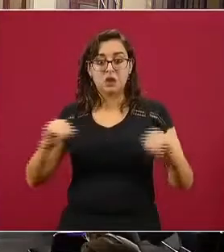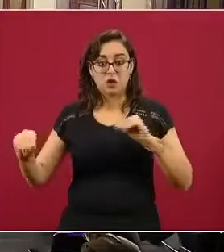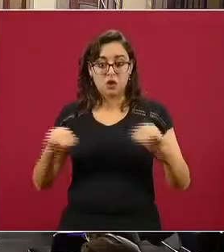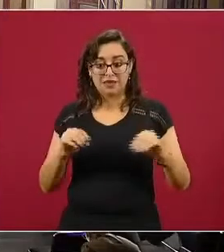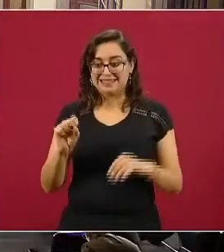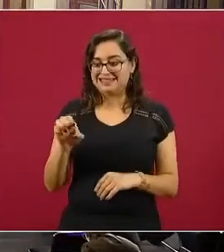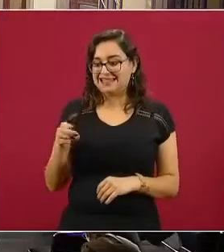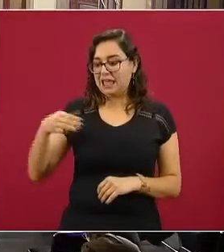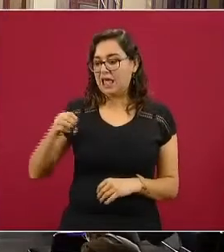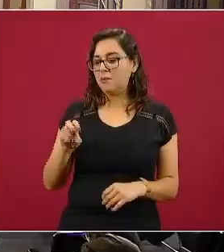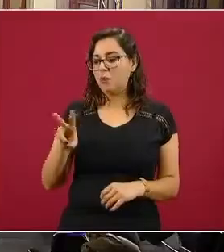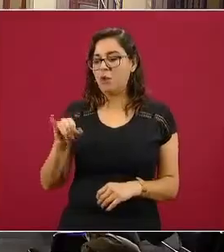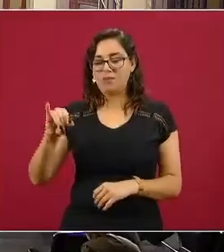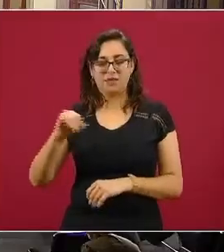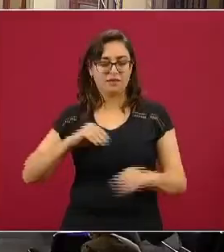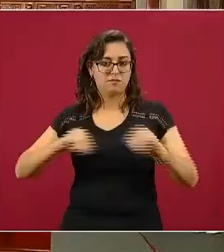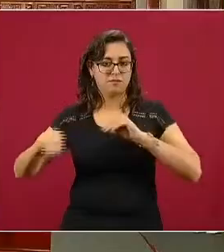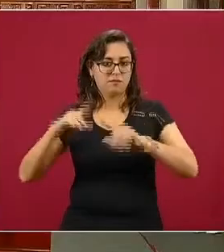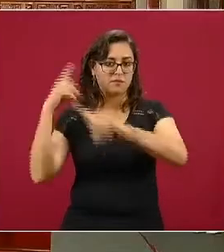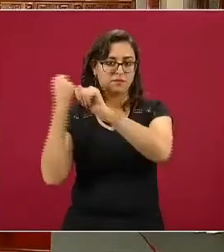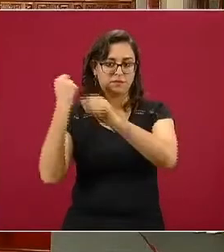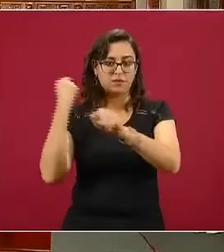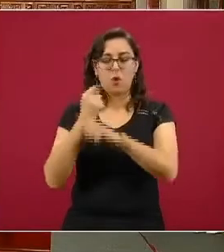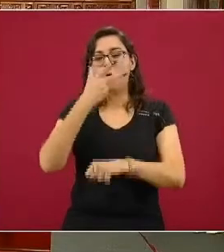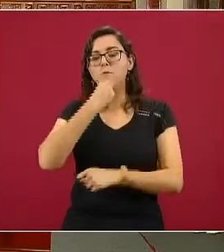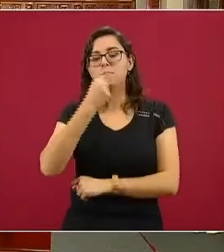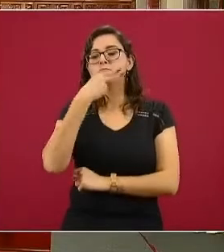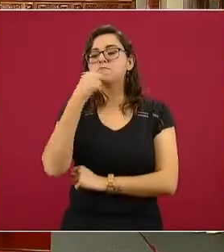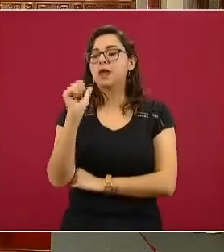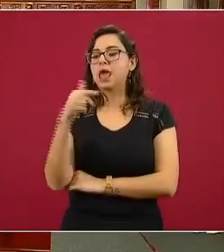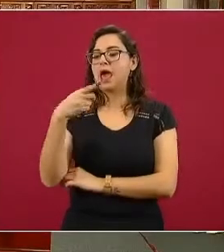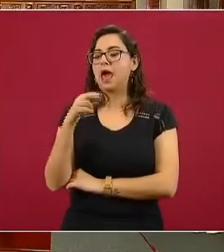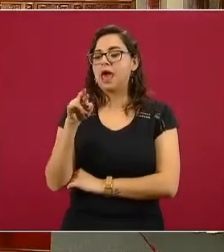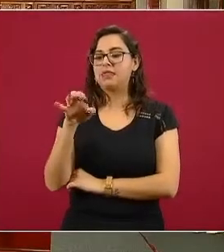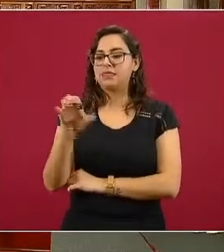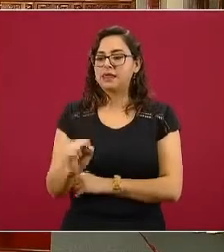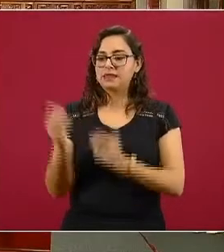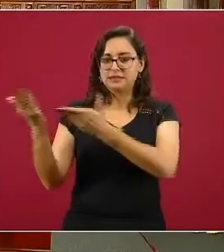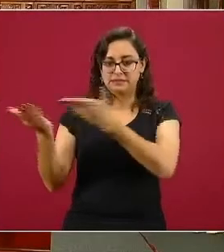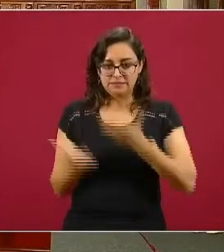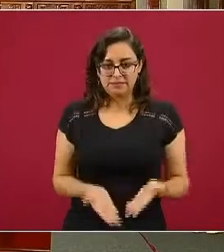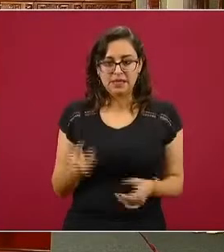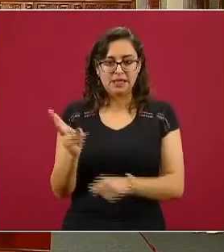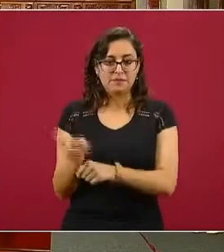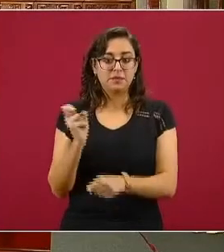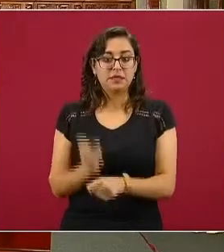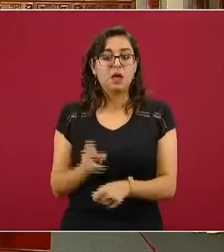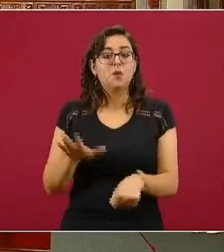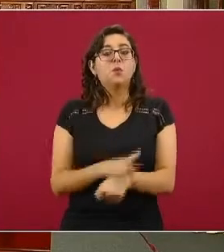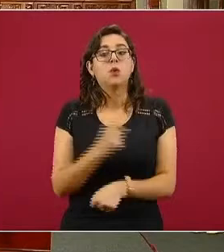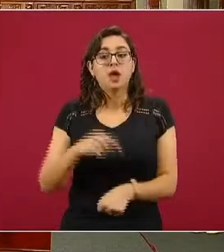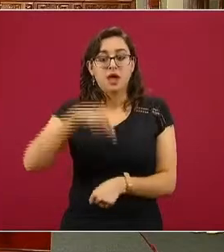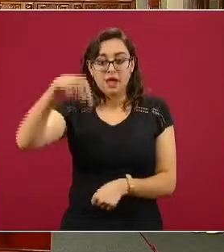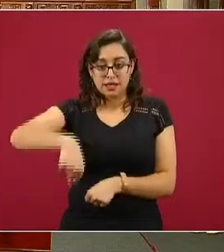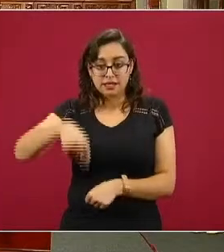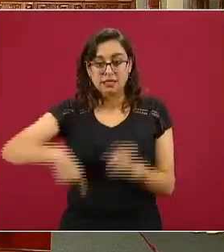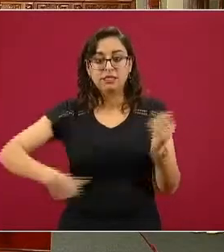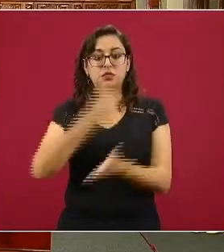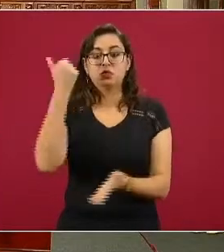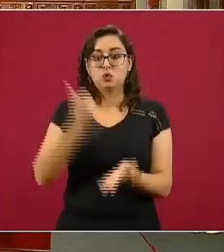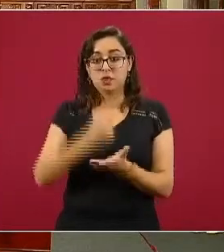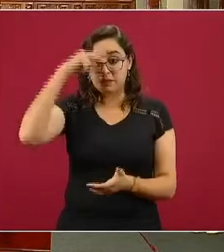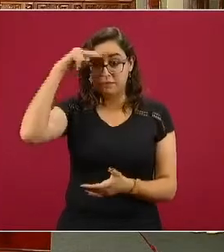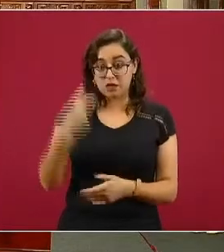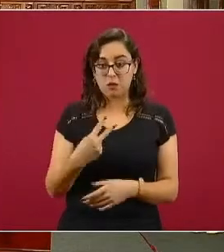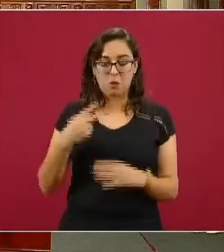y Transporte, Andrés Layú. ¿Por qué razón? Porque la Ciudad de México dio un ejemplo muy